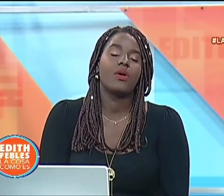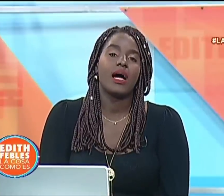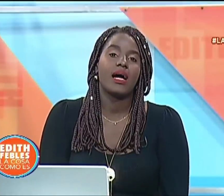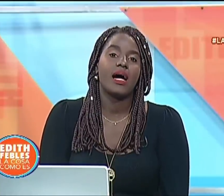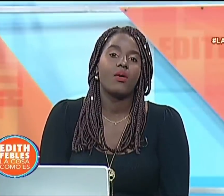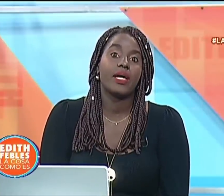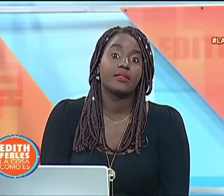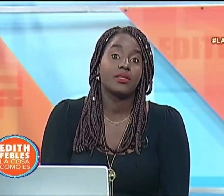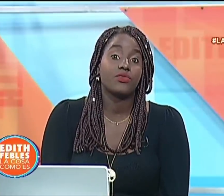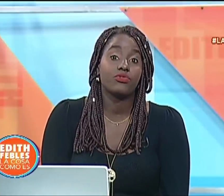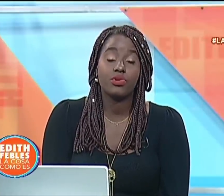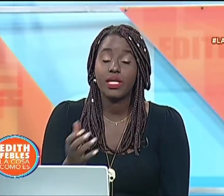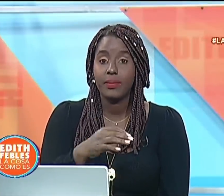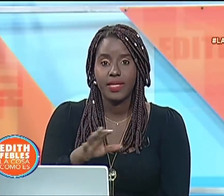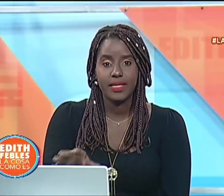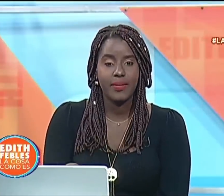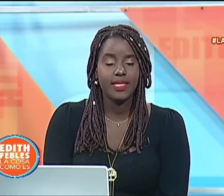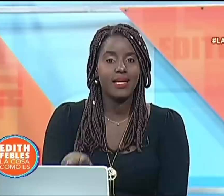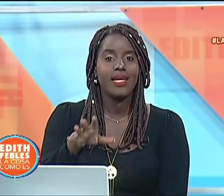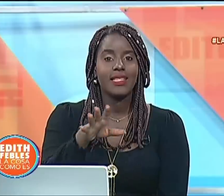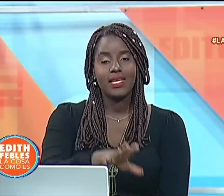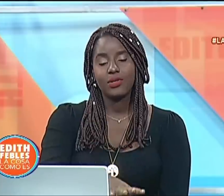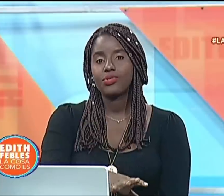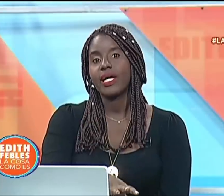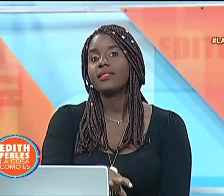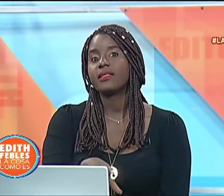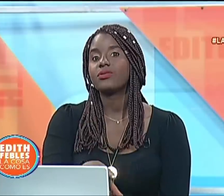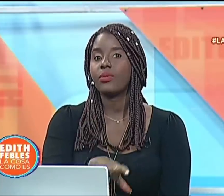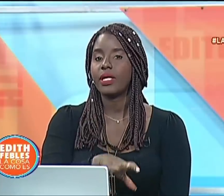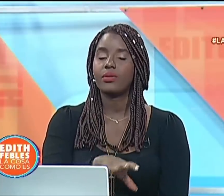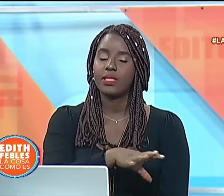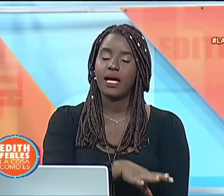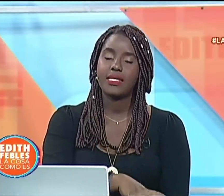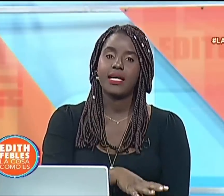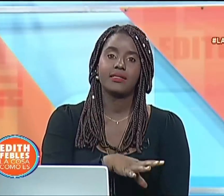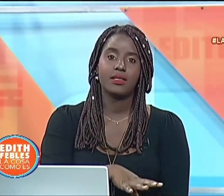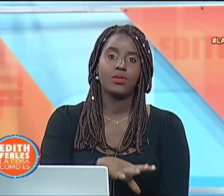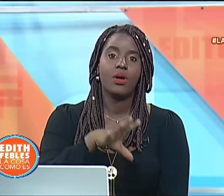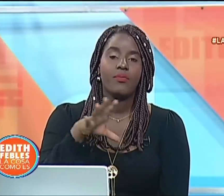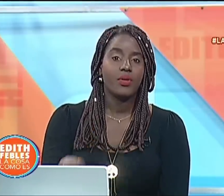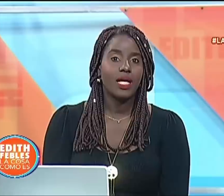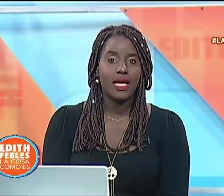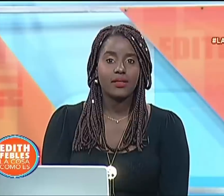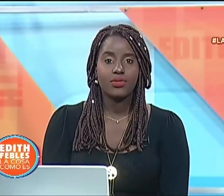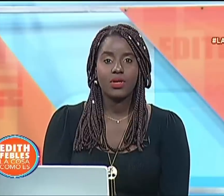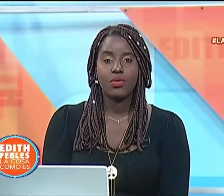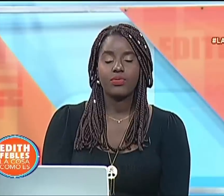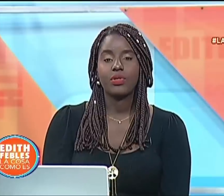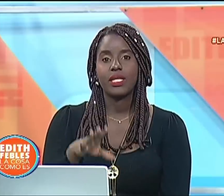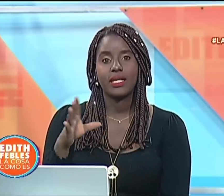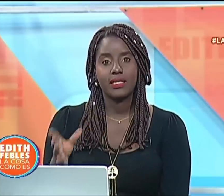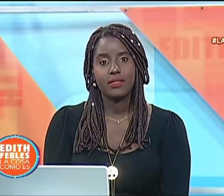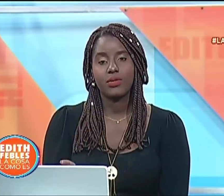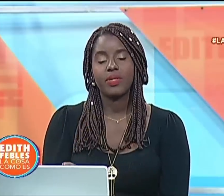Público haga o ejerza su función, independientemente de que incluso gente de su gobierno haya sido vinculada a actos de